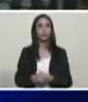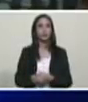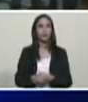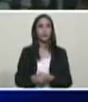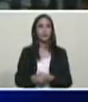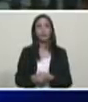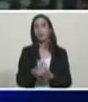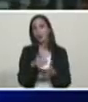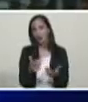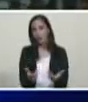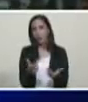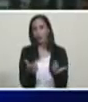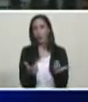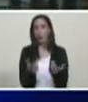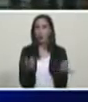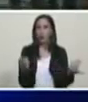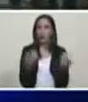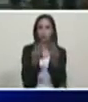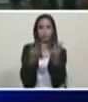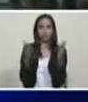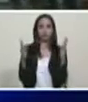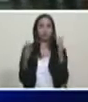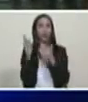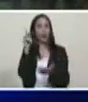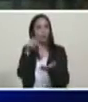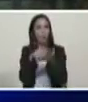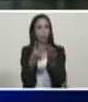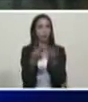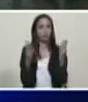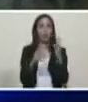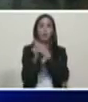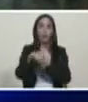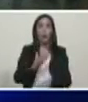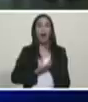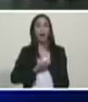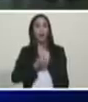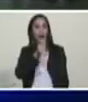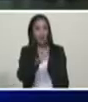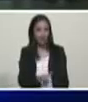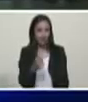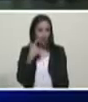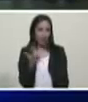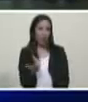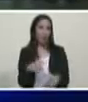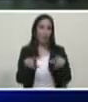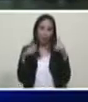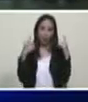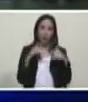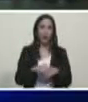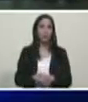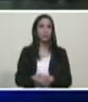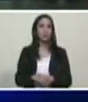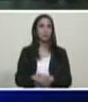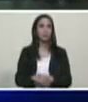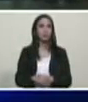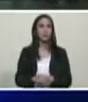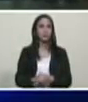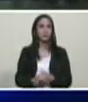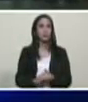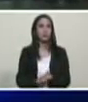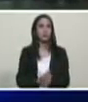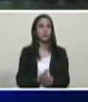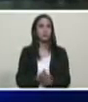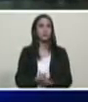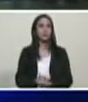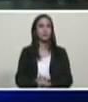quien también está presente, Alejandro Terán, alcalde del municipio Vargas, allá con